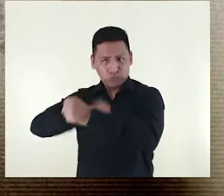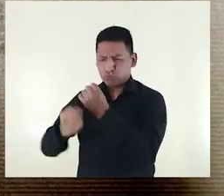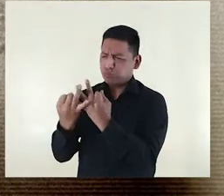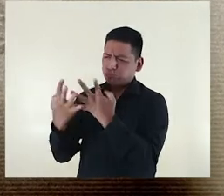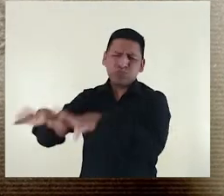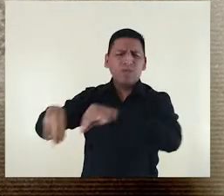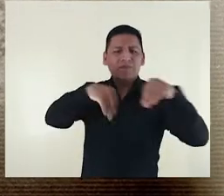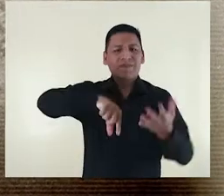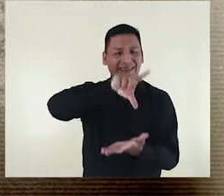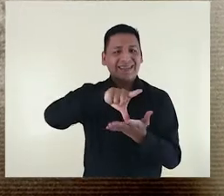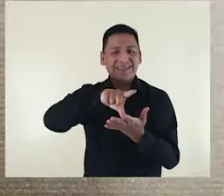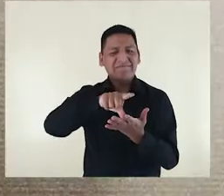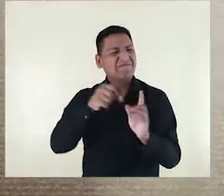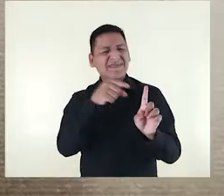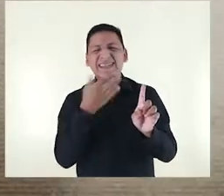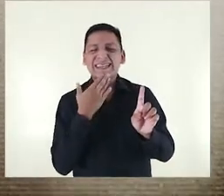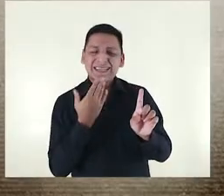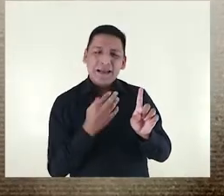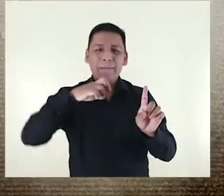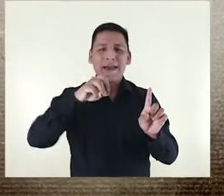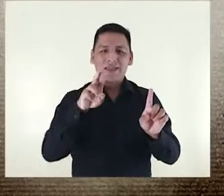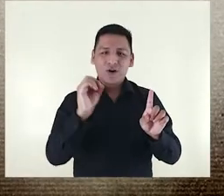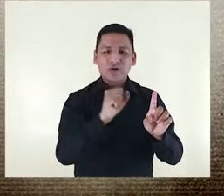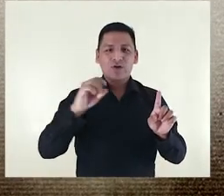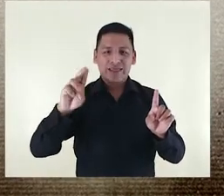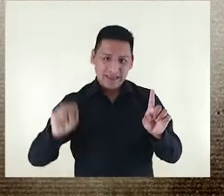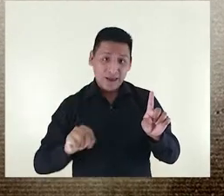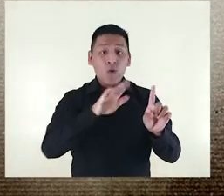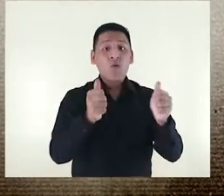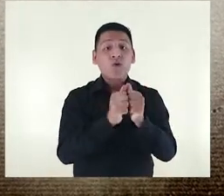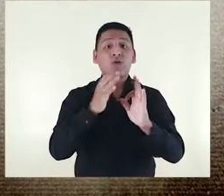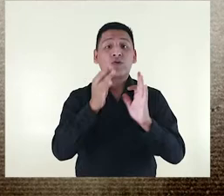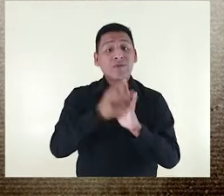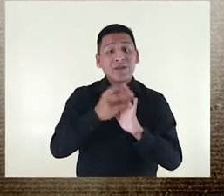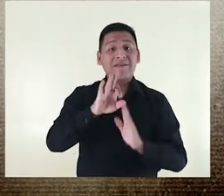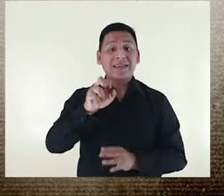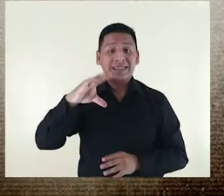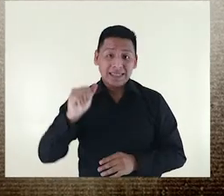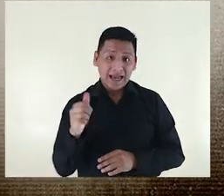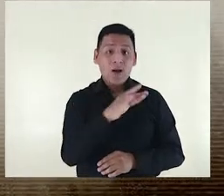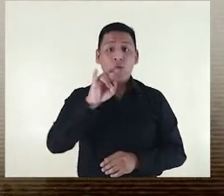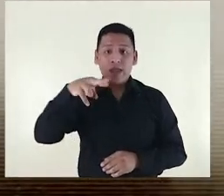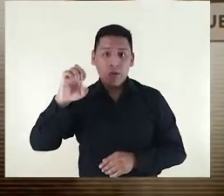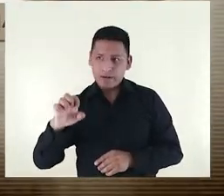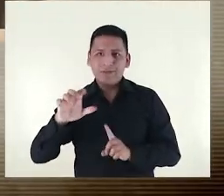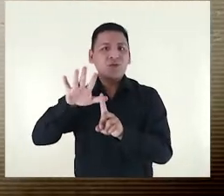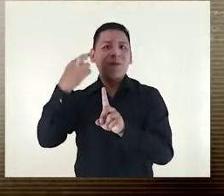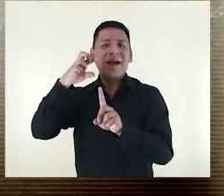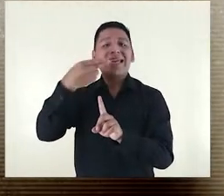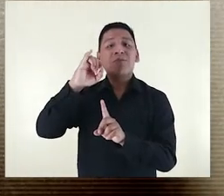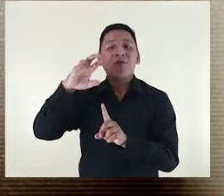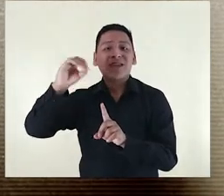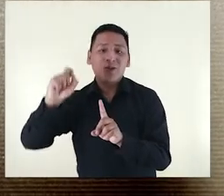algunos de sus muchos hijos se establecieron en Lima. Entre ellos, Pedro Soldán Ureta, quien junto a su esposa Francisca Unanue, hija